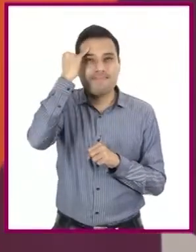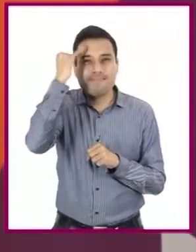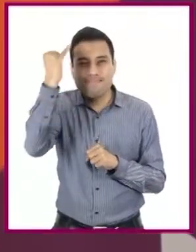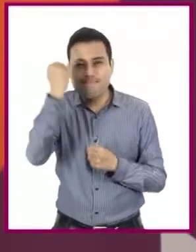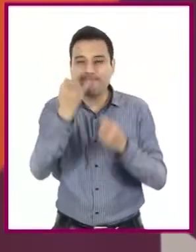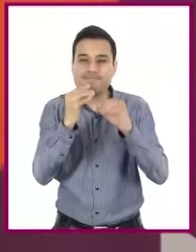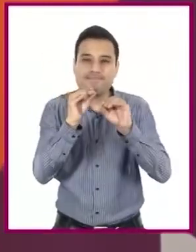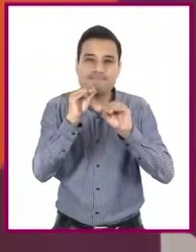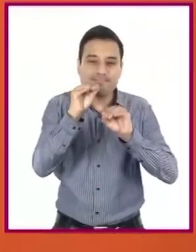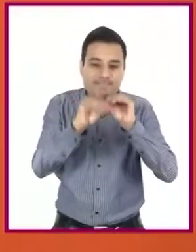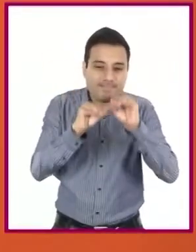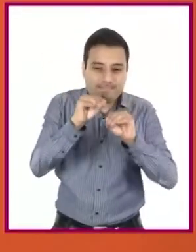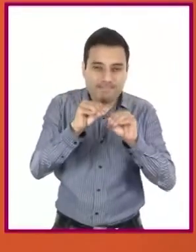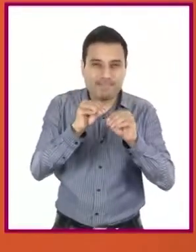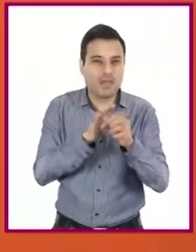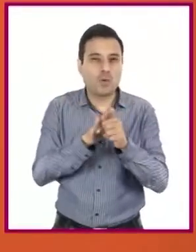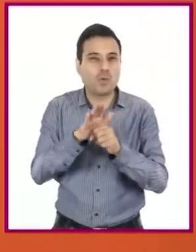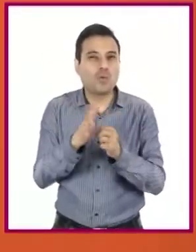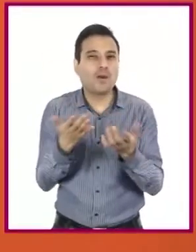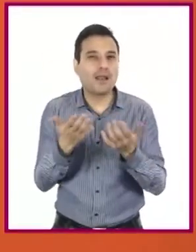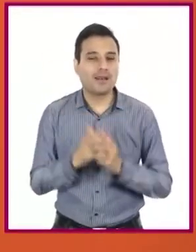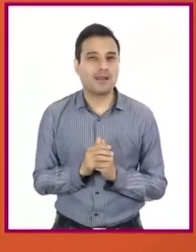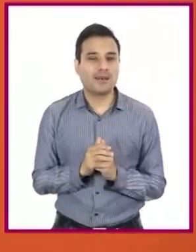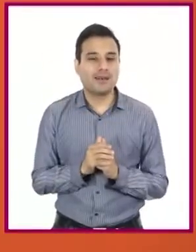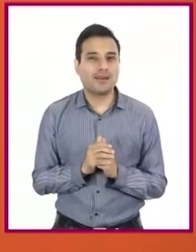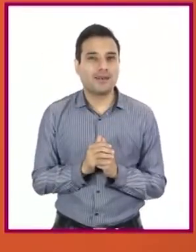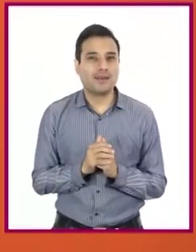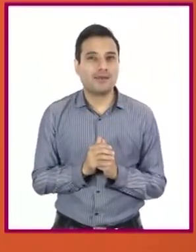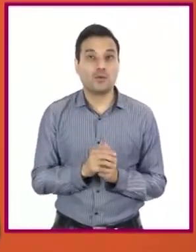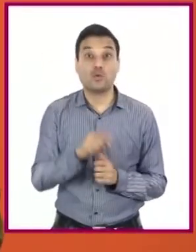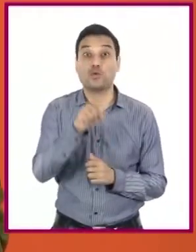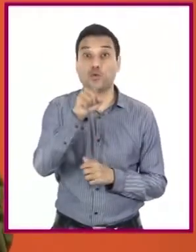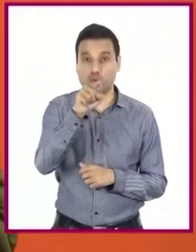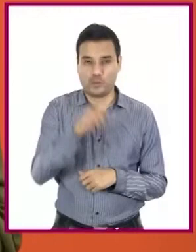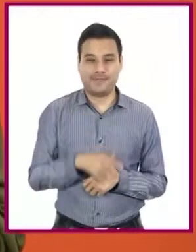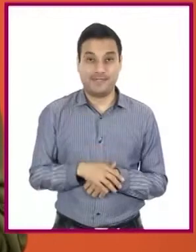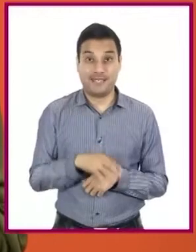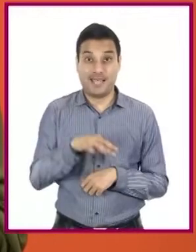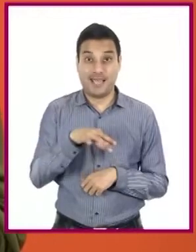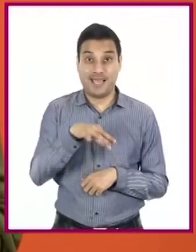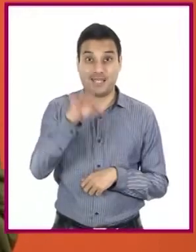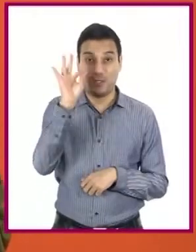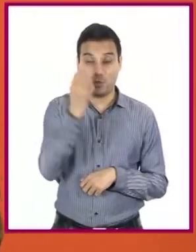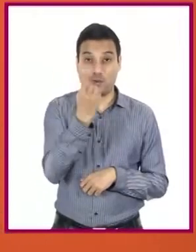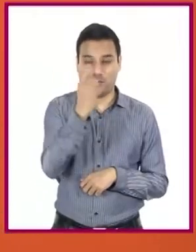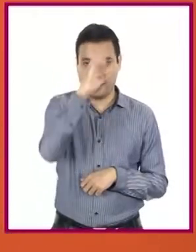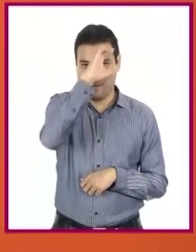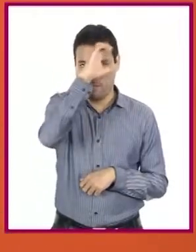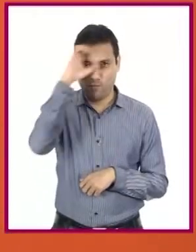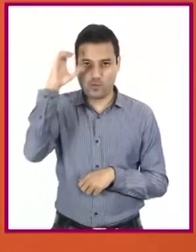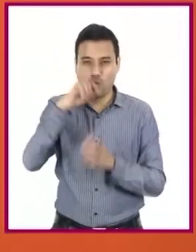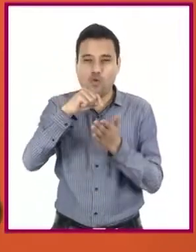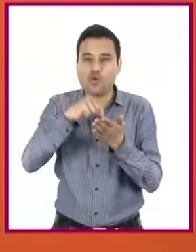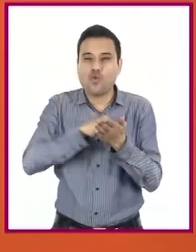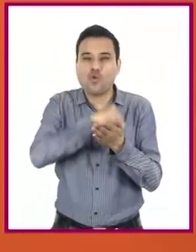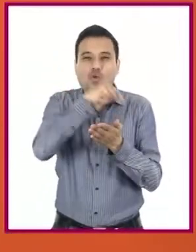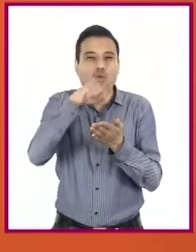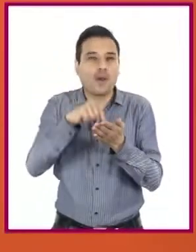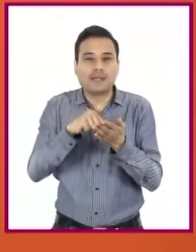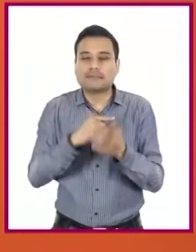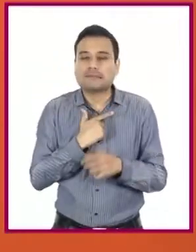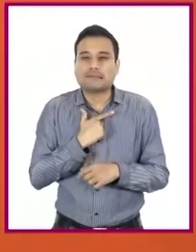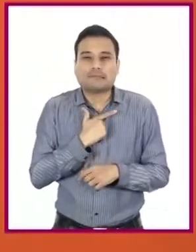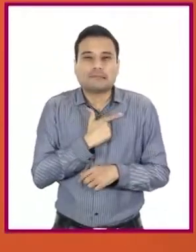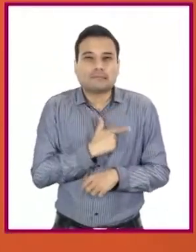imagen? Les invitamos a seleccionar una fotografía del espacio que quisieran